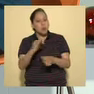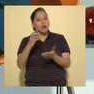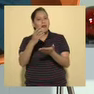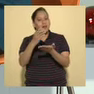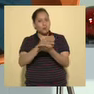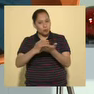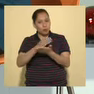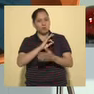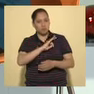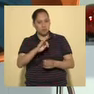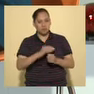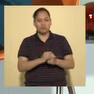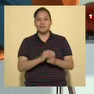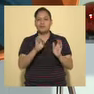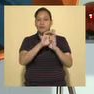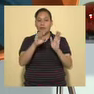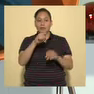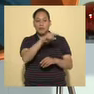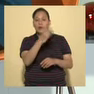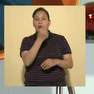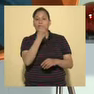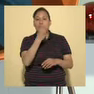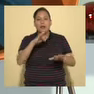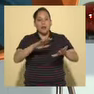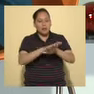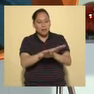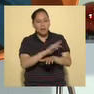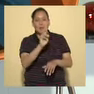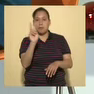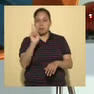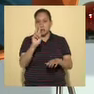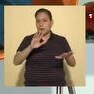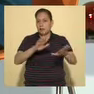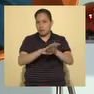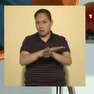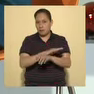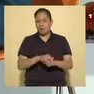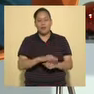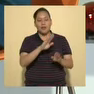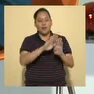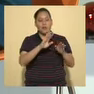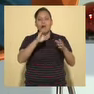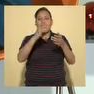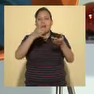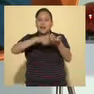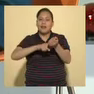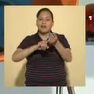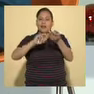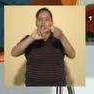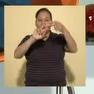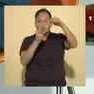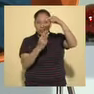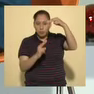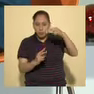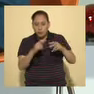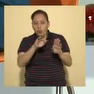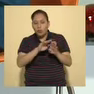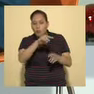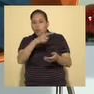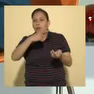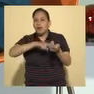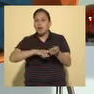Tú le cambias la dieta al niño, la proteína. Estábamos hablando que son cadenas de aminoácidos. Uh-huh. Entonces le cambias